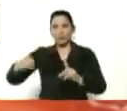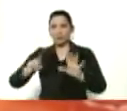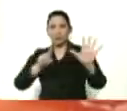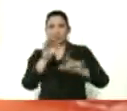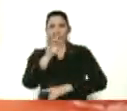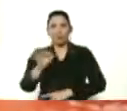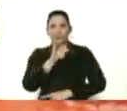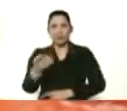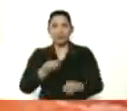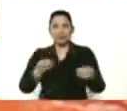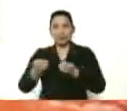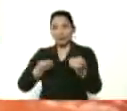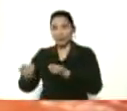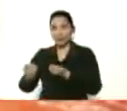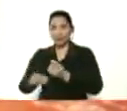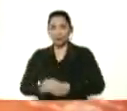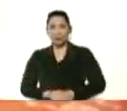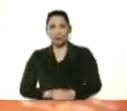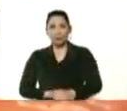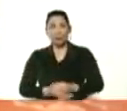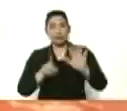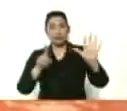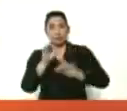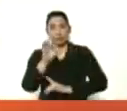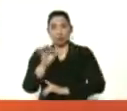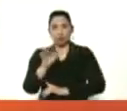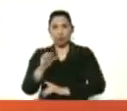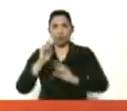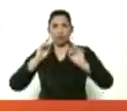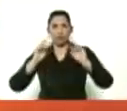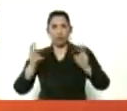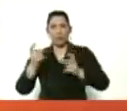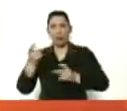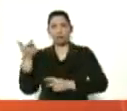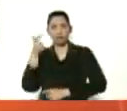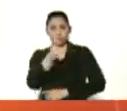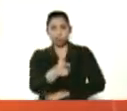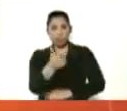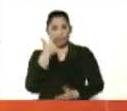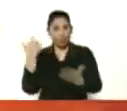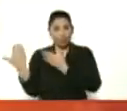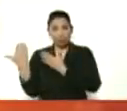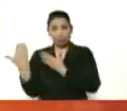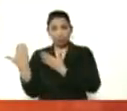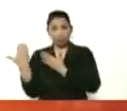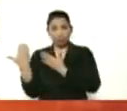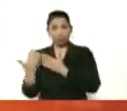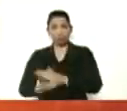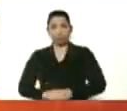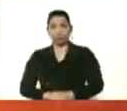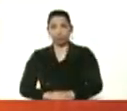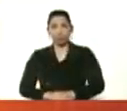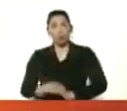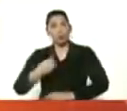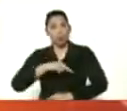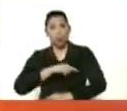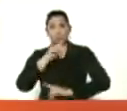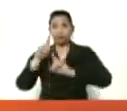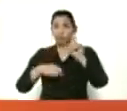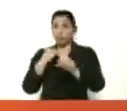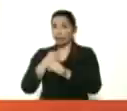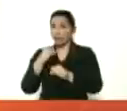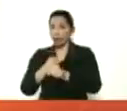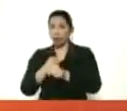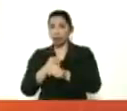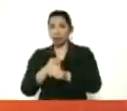6% servicio de internet y 6% el tema del transporte público. Aquí están las prioridades de nuestra agenda y de